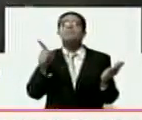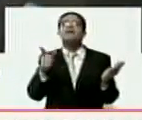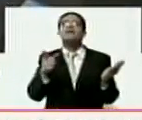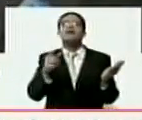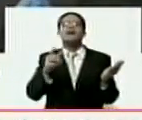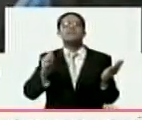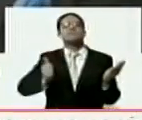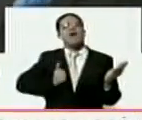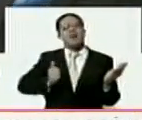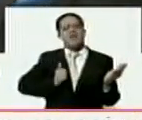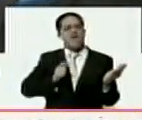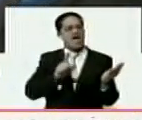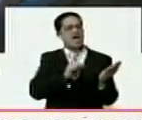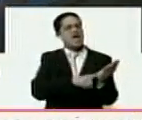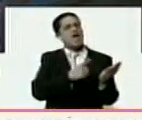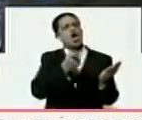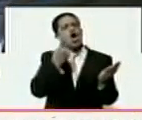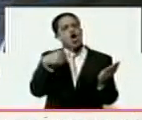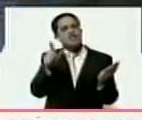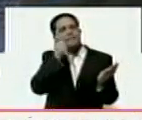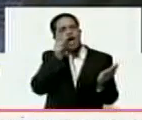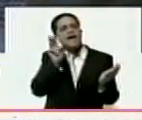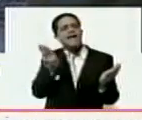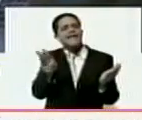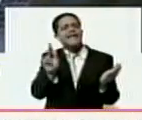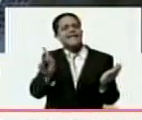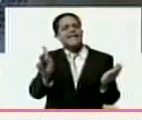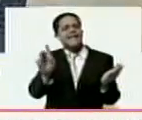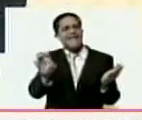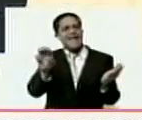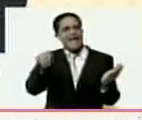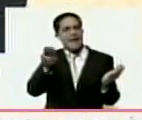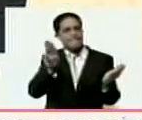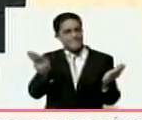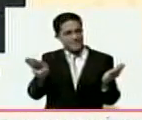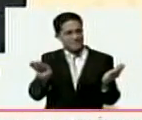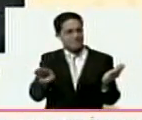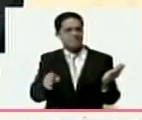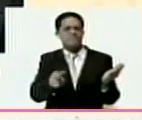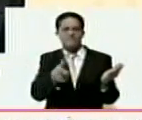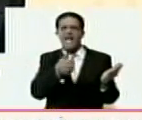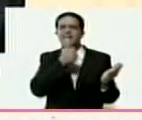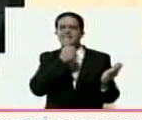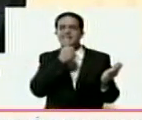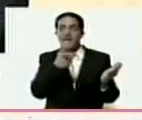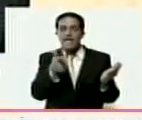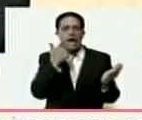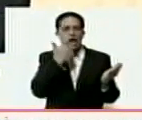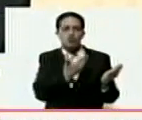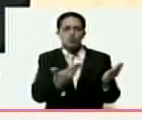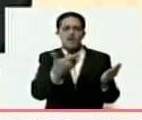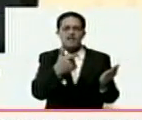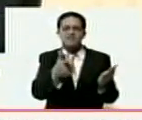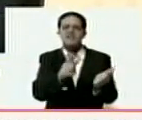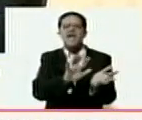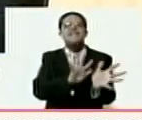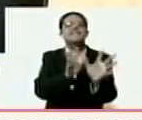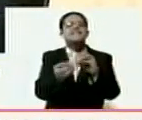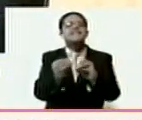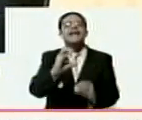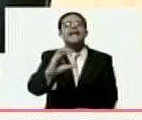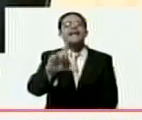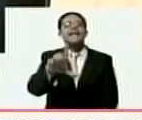Canadá, de nuevo el señor Kemp. ¿A quién atacar? Caso de estudio, los CLAP. ¿A